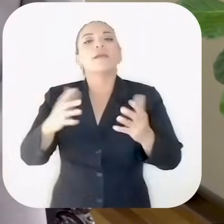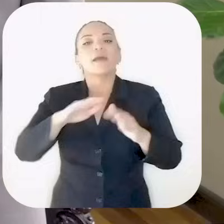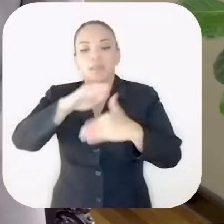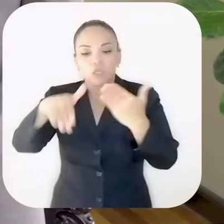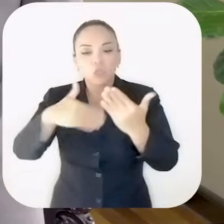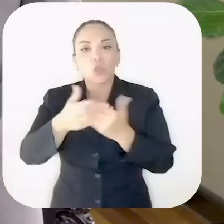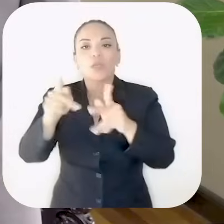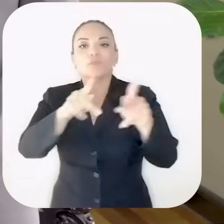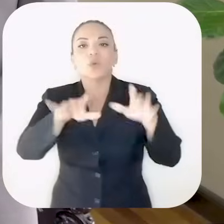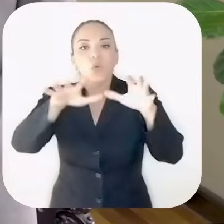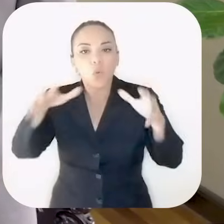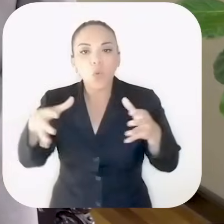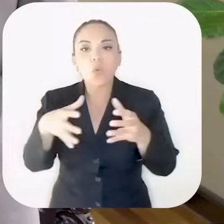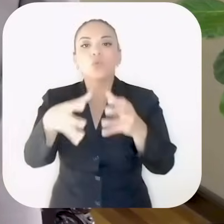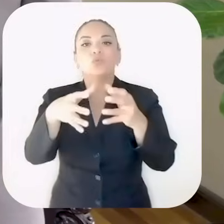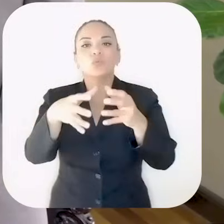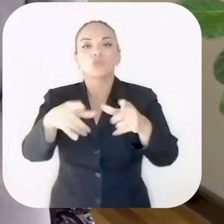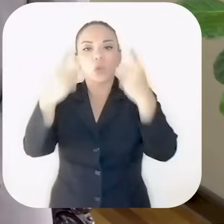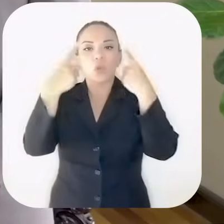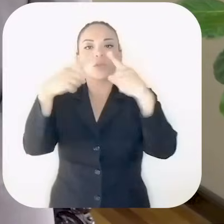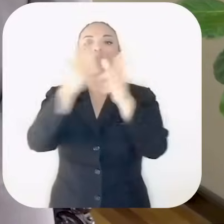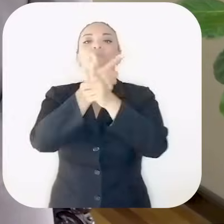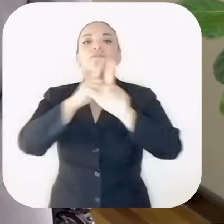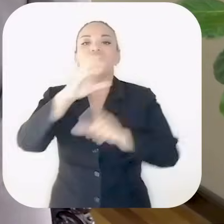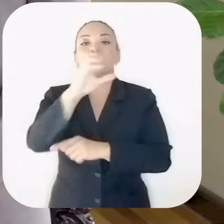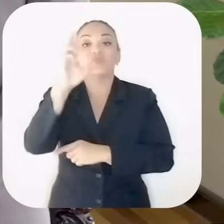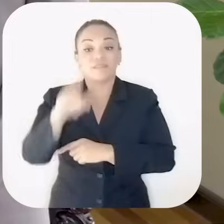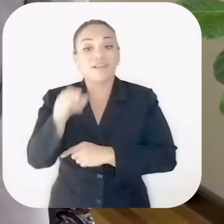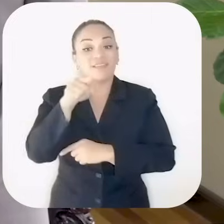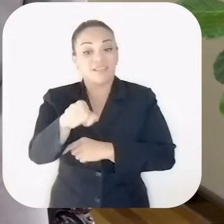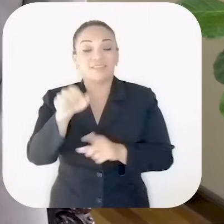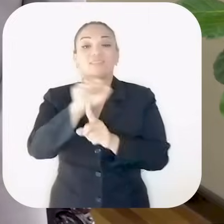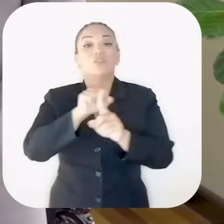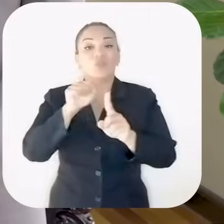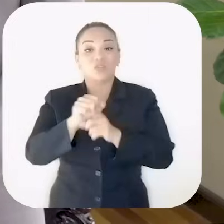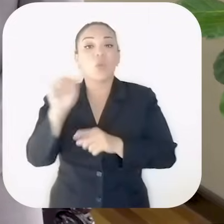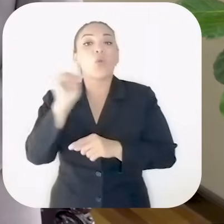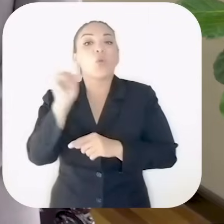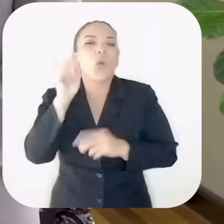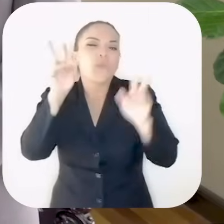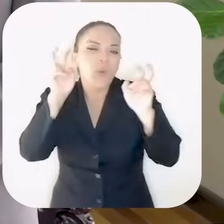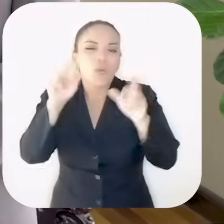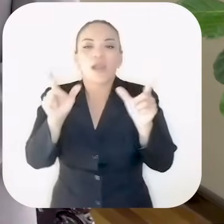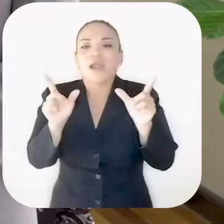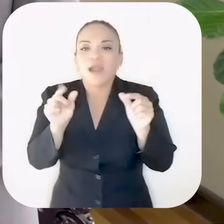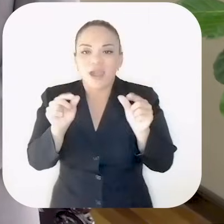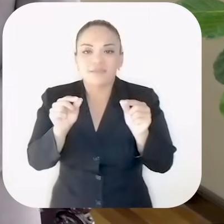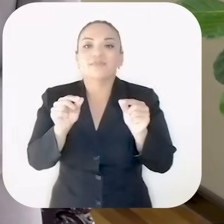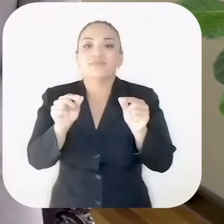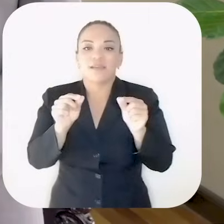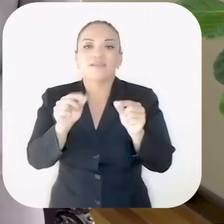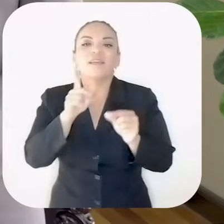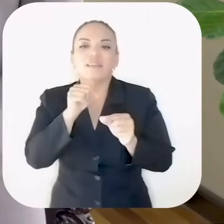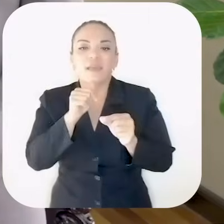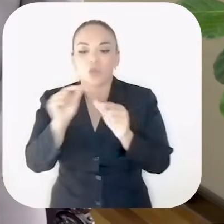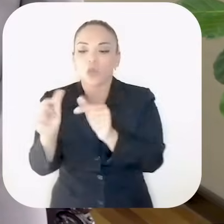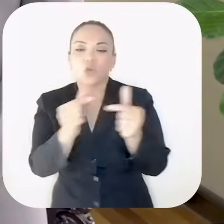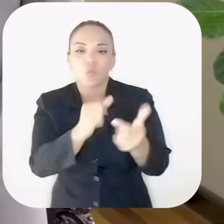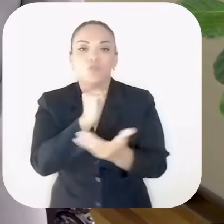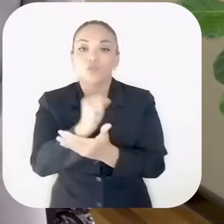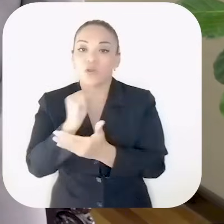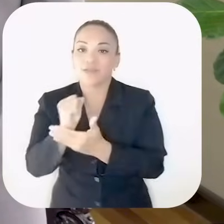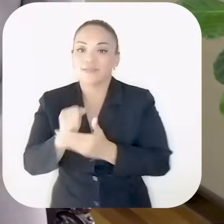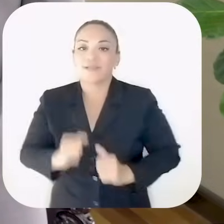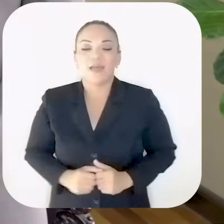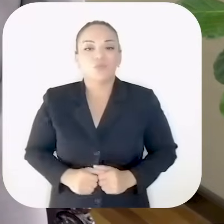todos liberemos a Costa Rica de ese cáncer del crimen organizado. No